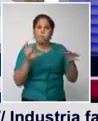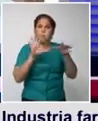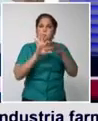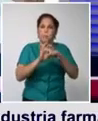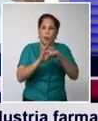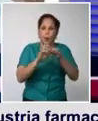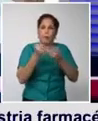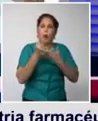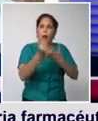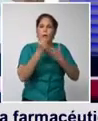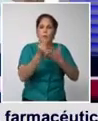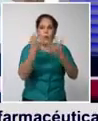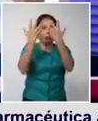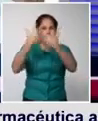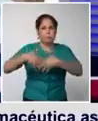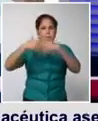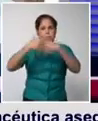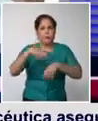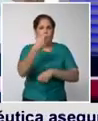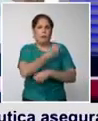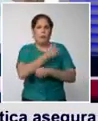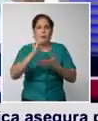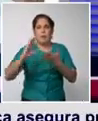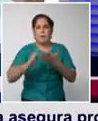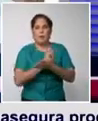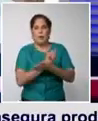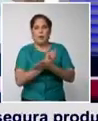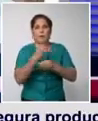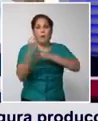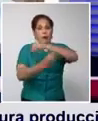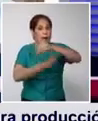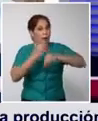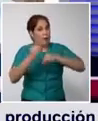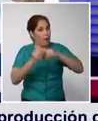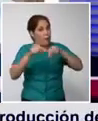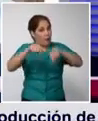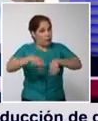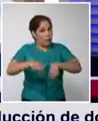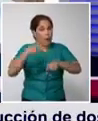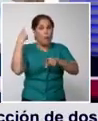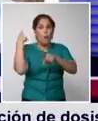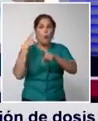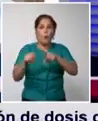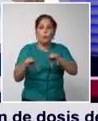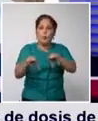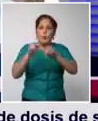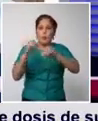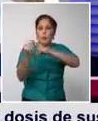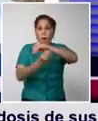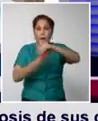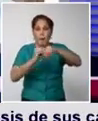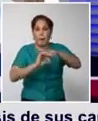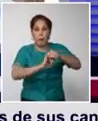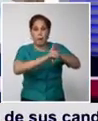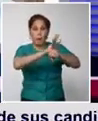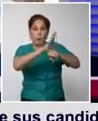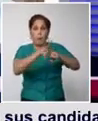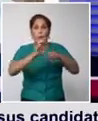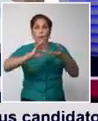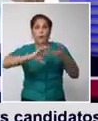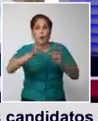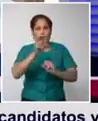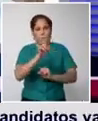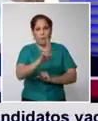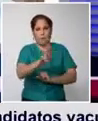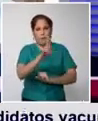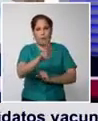serviría para combatir las posibles mutaciones, no solo actuales, sino incluso está diseñado para otras emergencias